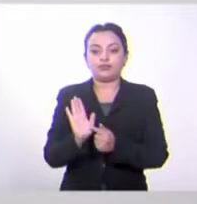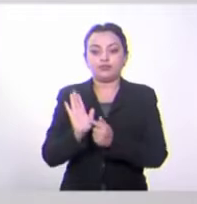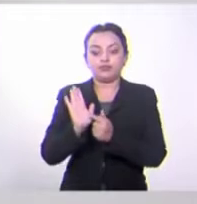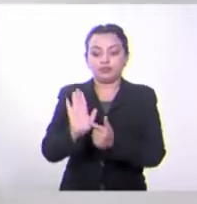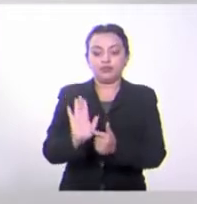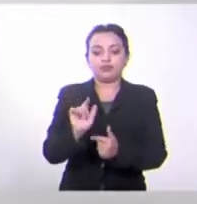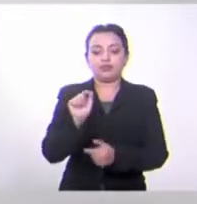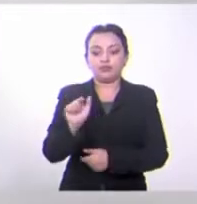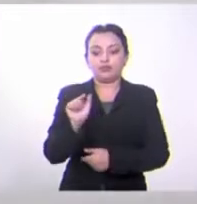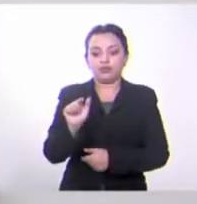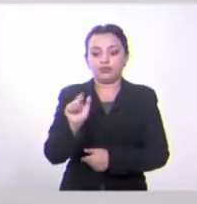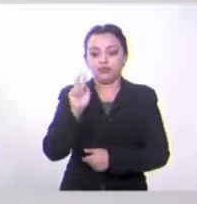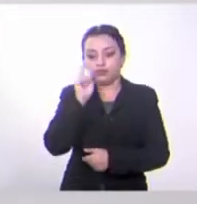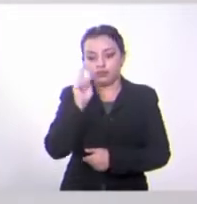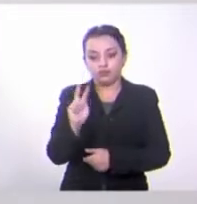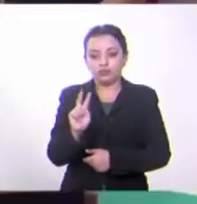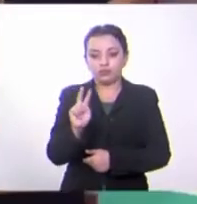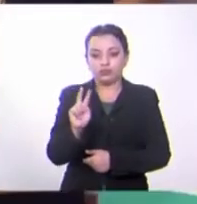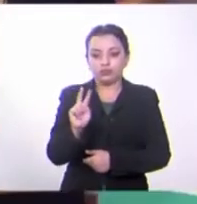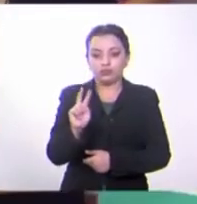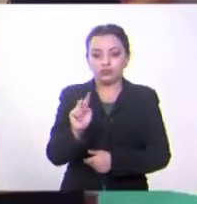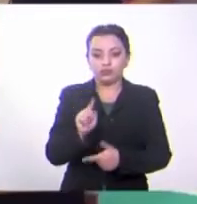Observa estos dos triángulos.